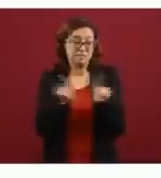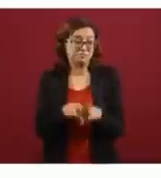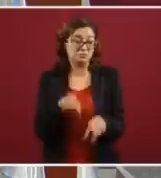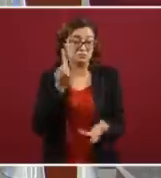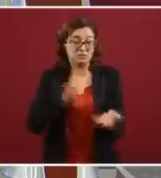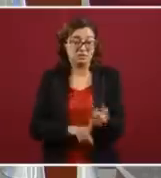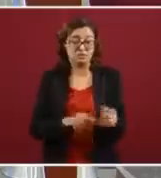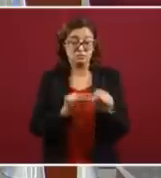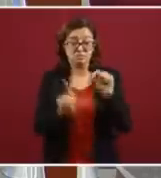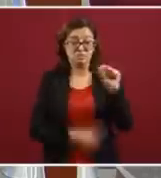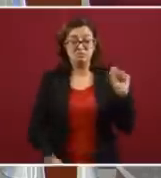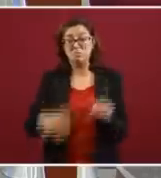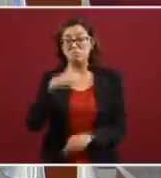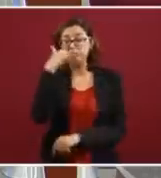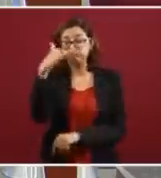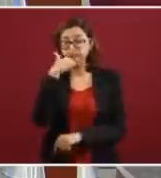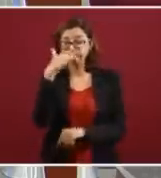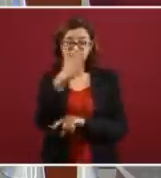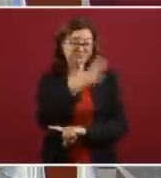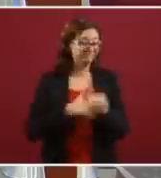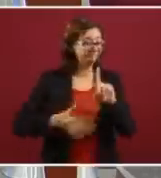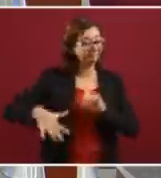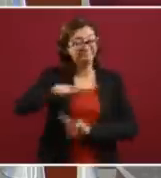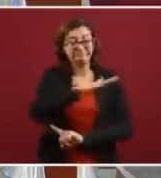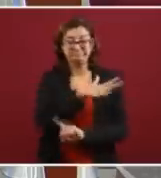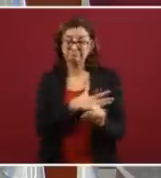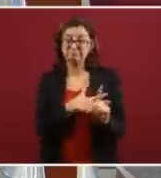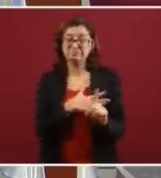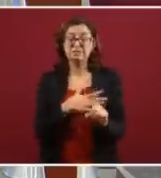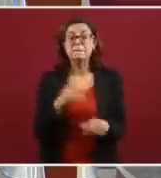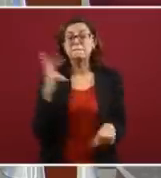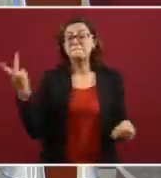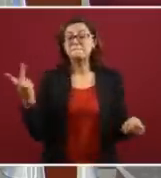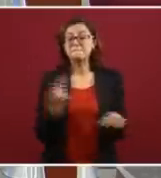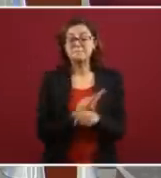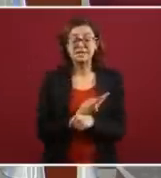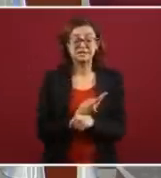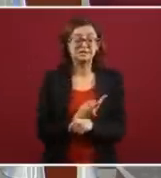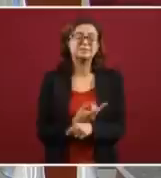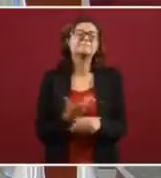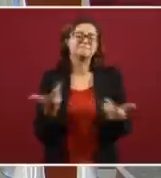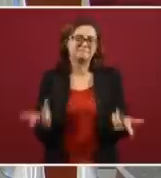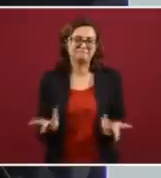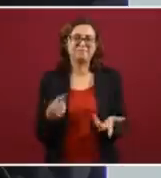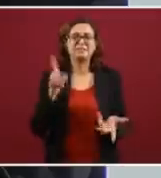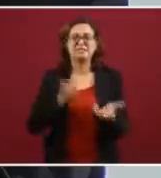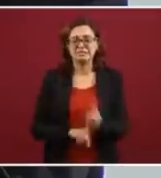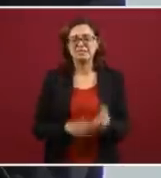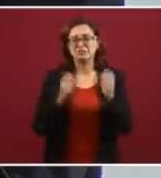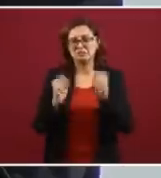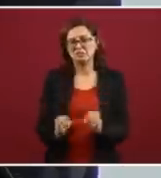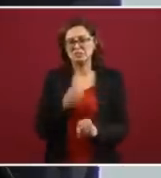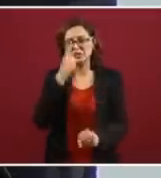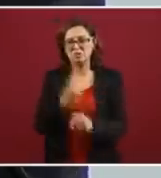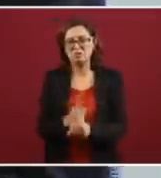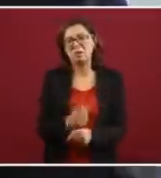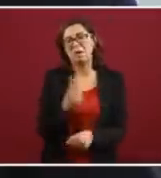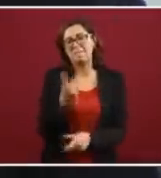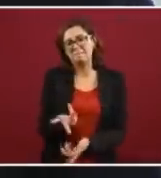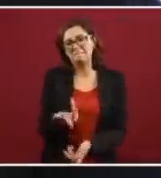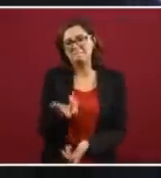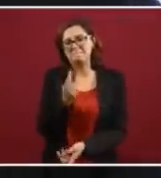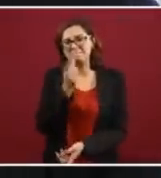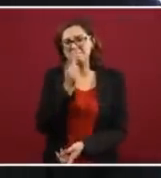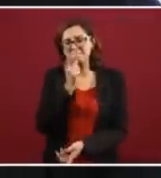del país, hay particularmente los cuerpos de seguridad pública, son emblemáticos